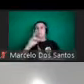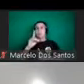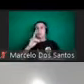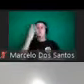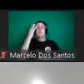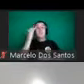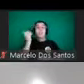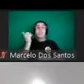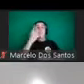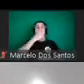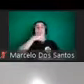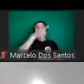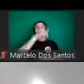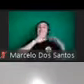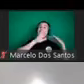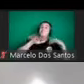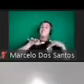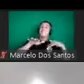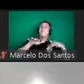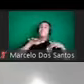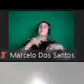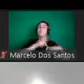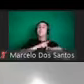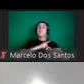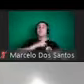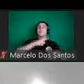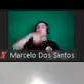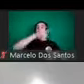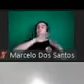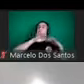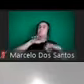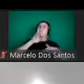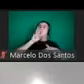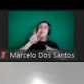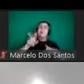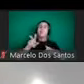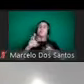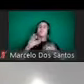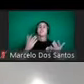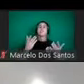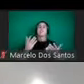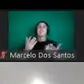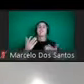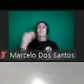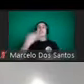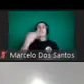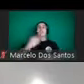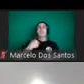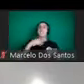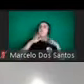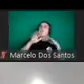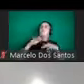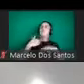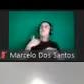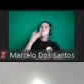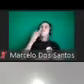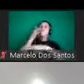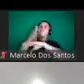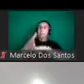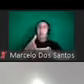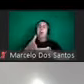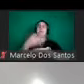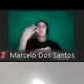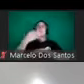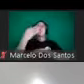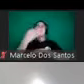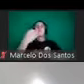la destinataria, que tiene la destinataria de toda la acción del Estado, realmente debe recibir de parte nuestra servicios